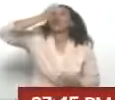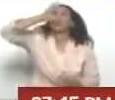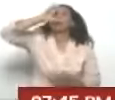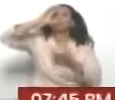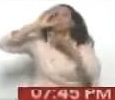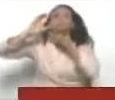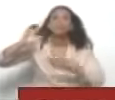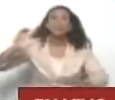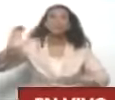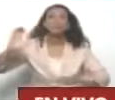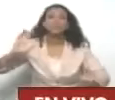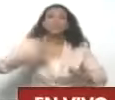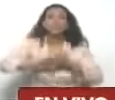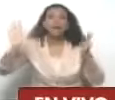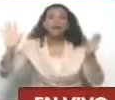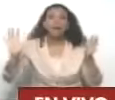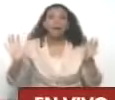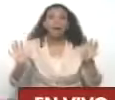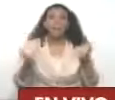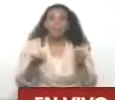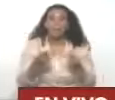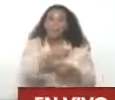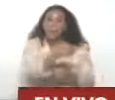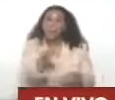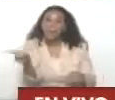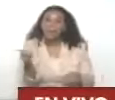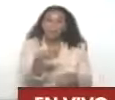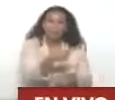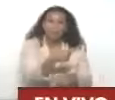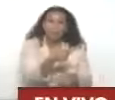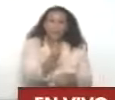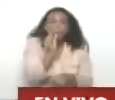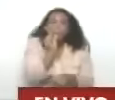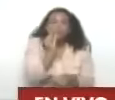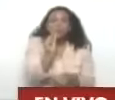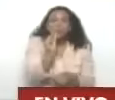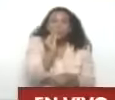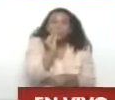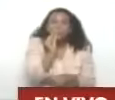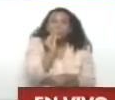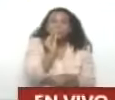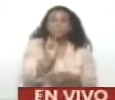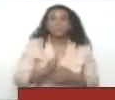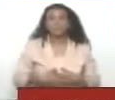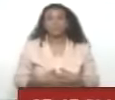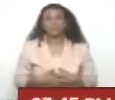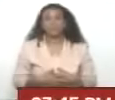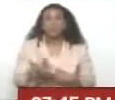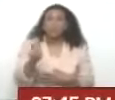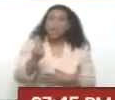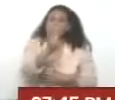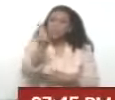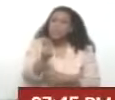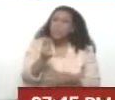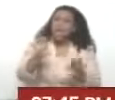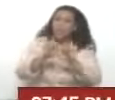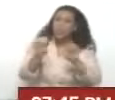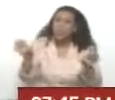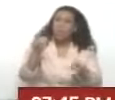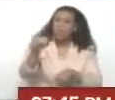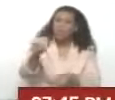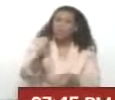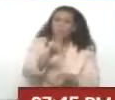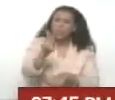toman lento, pelito a pelito, poco a poco. Presidente, fíjese, usted estaba hablando de la unidad educativa, la reinauguración de la